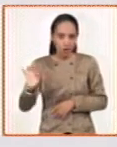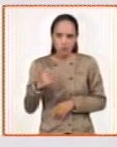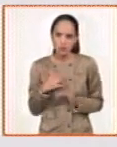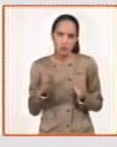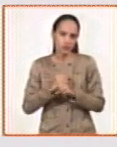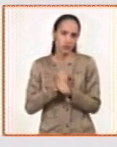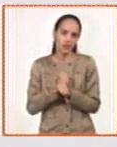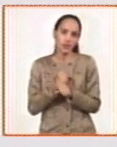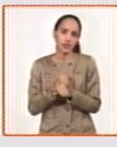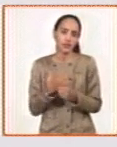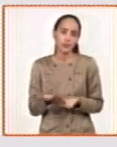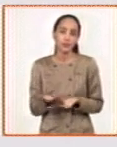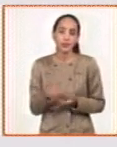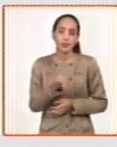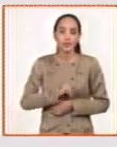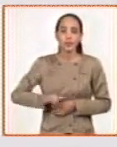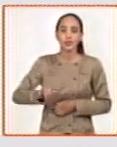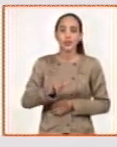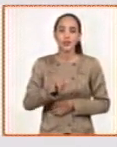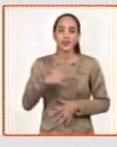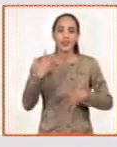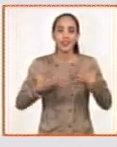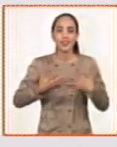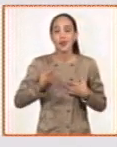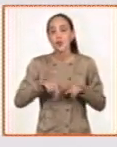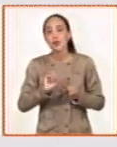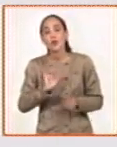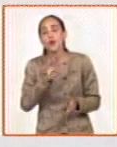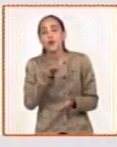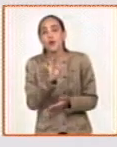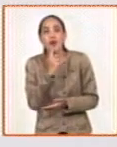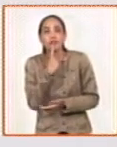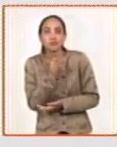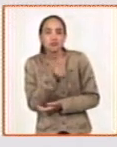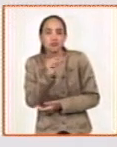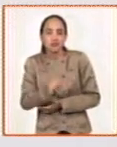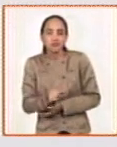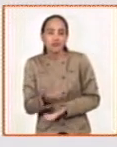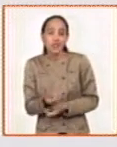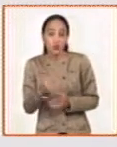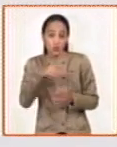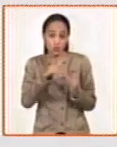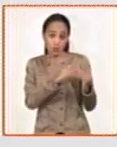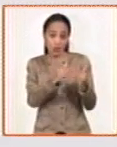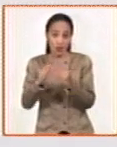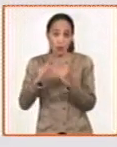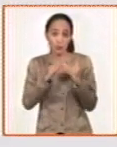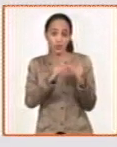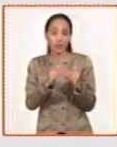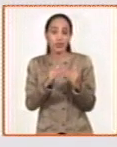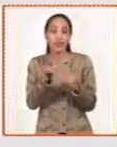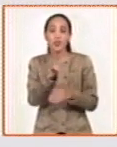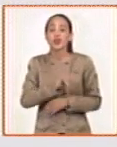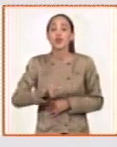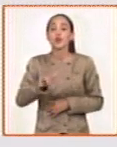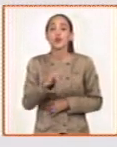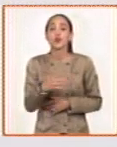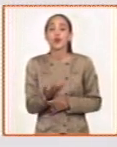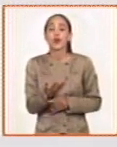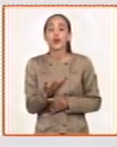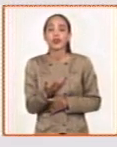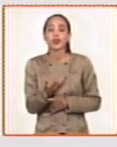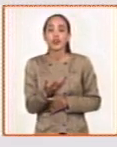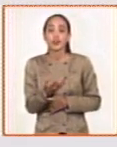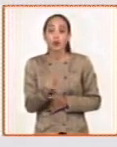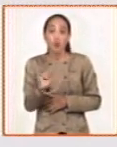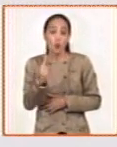un sedimento. Dejas alegría, pero no huella. No huella. Y entonces nosotros en estas comunidades pasamos una vez al año,